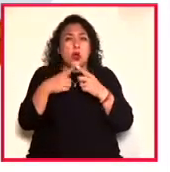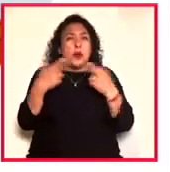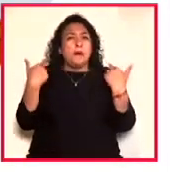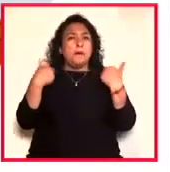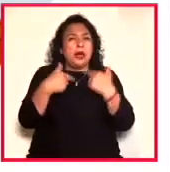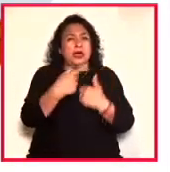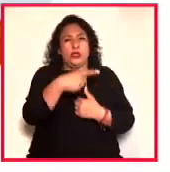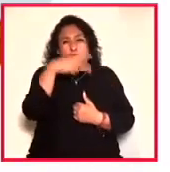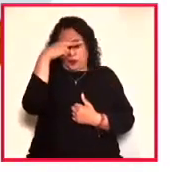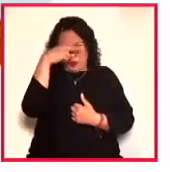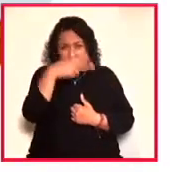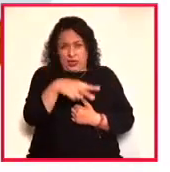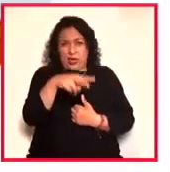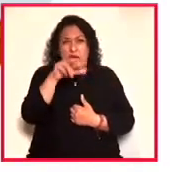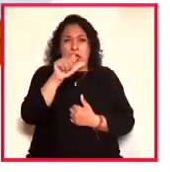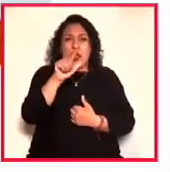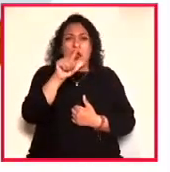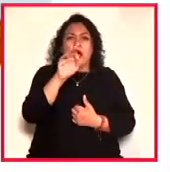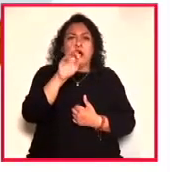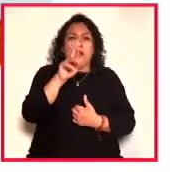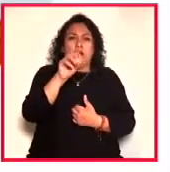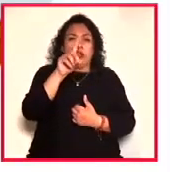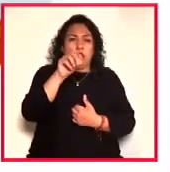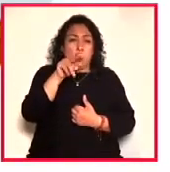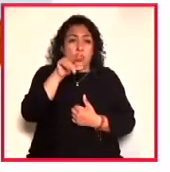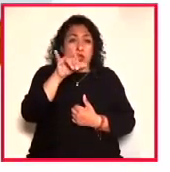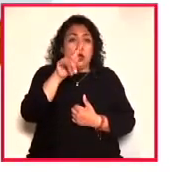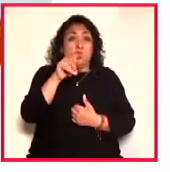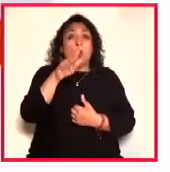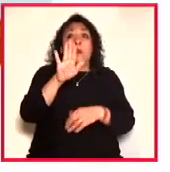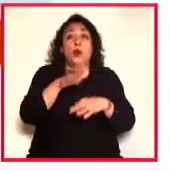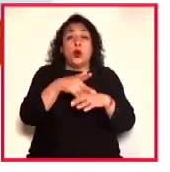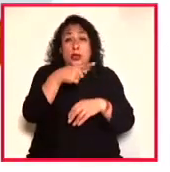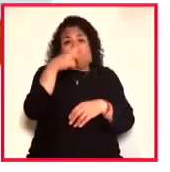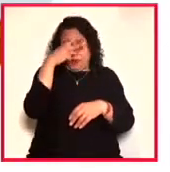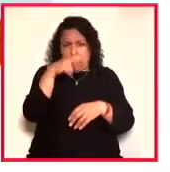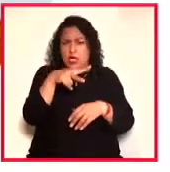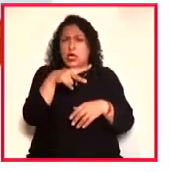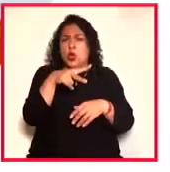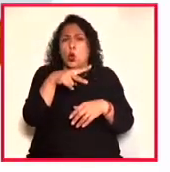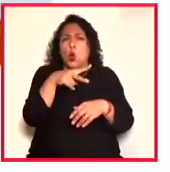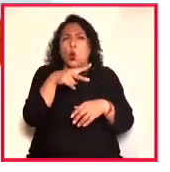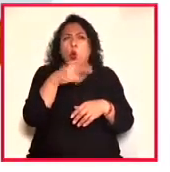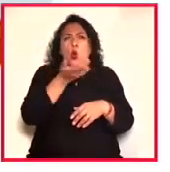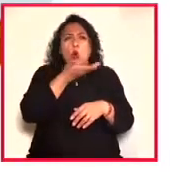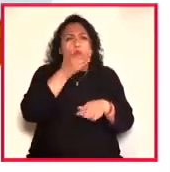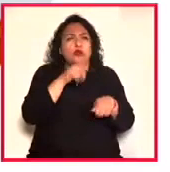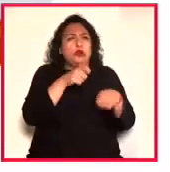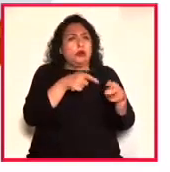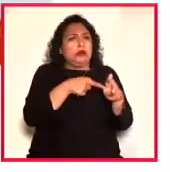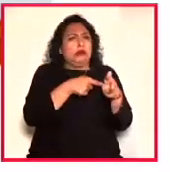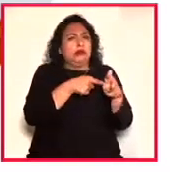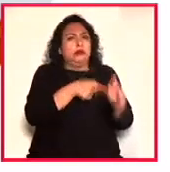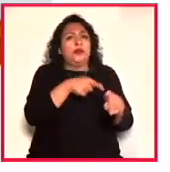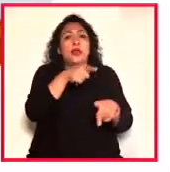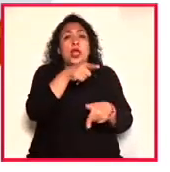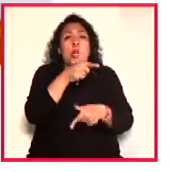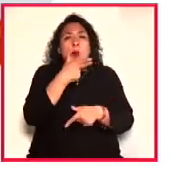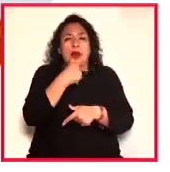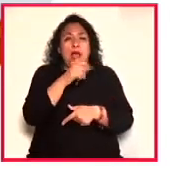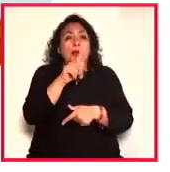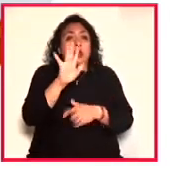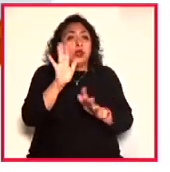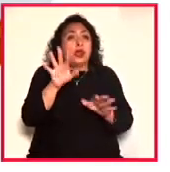mexicano, Alfredo Nieto, porque en México sí se conservan más las tradiciones que aquí. Bueno, Alberto Durero ya trabajaba con punta de